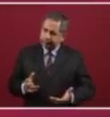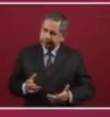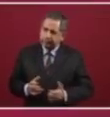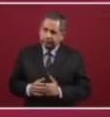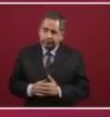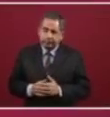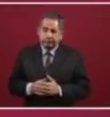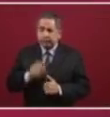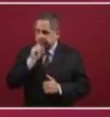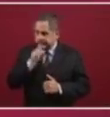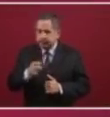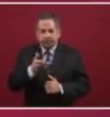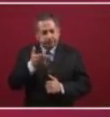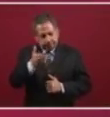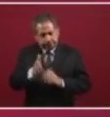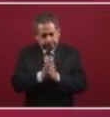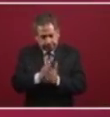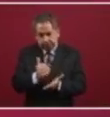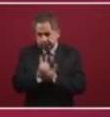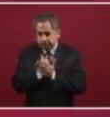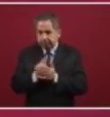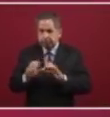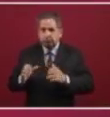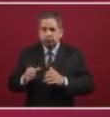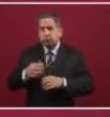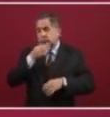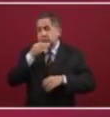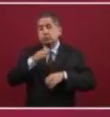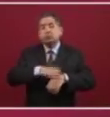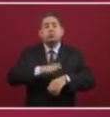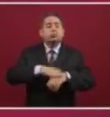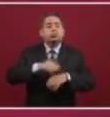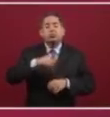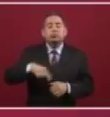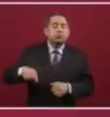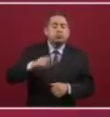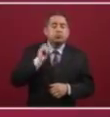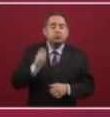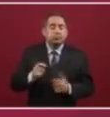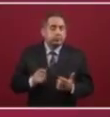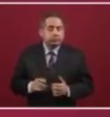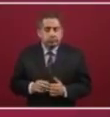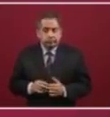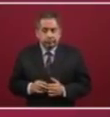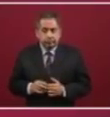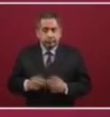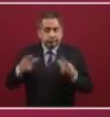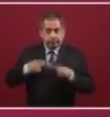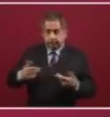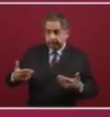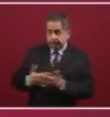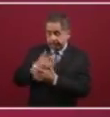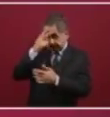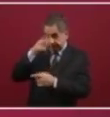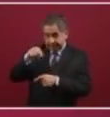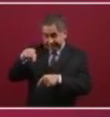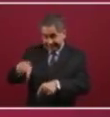Y la cooperación, lo adelanto, de los ciudadanos,